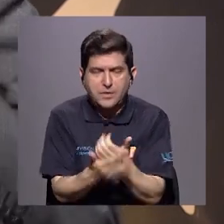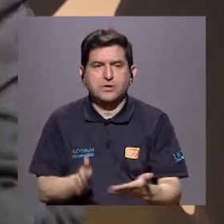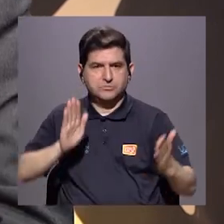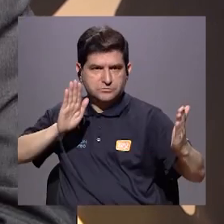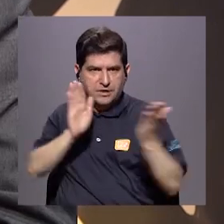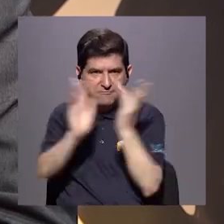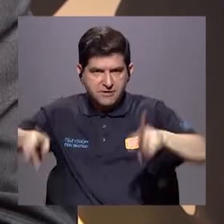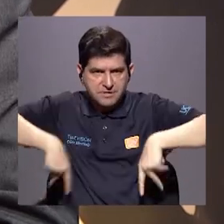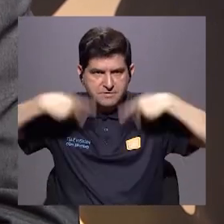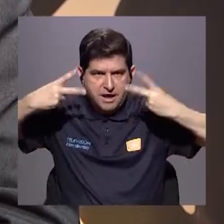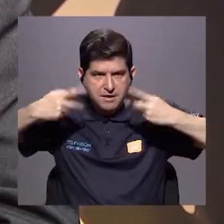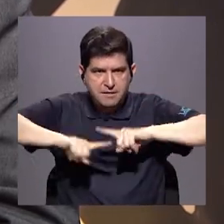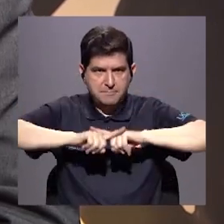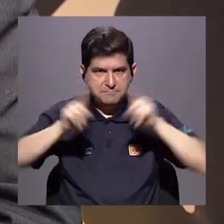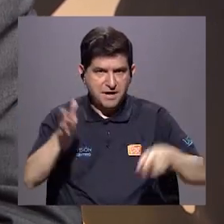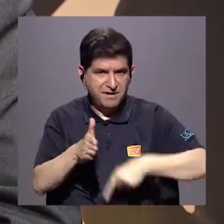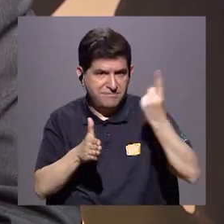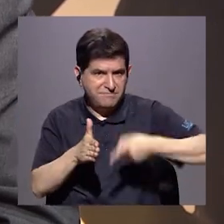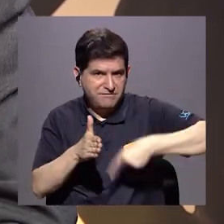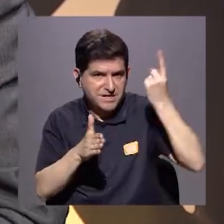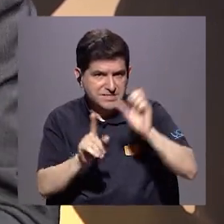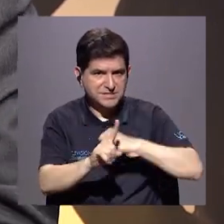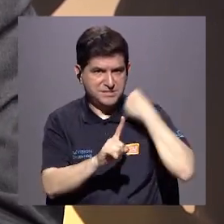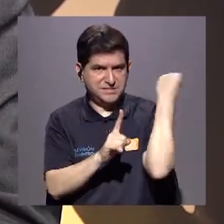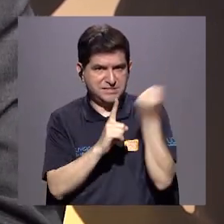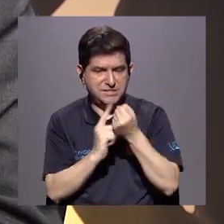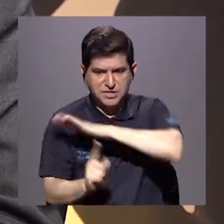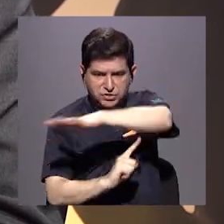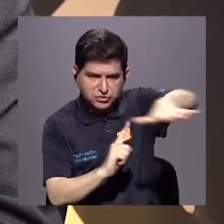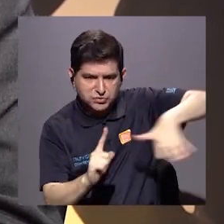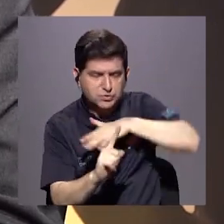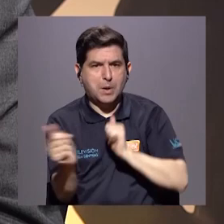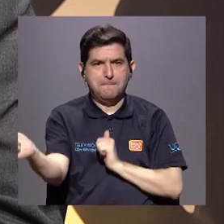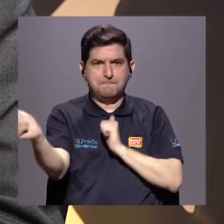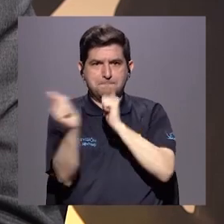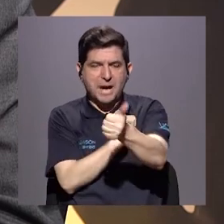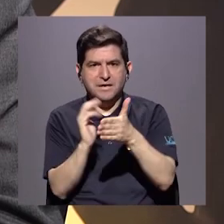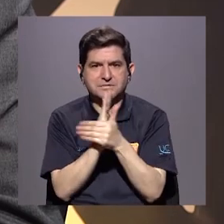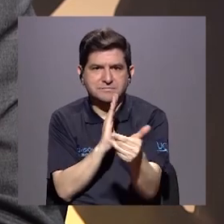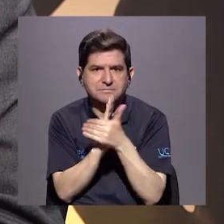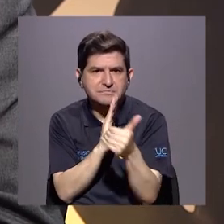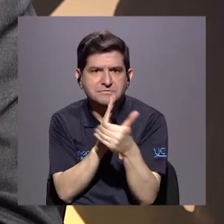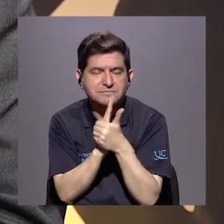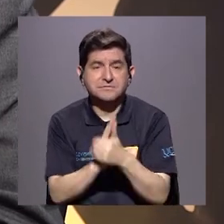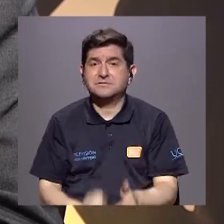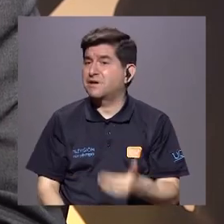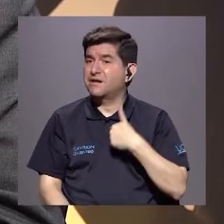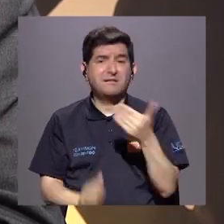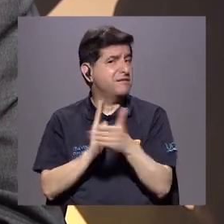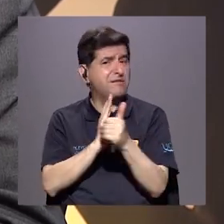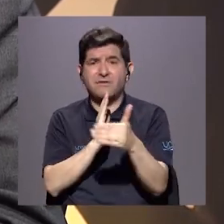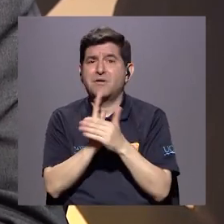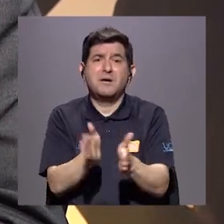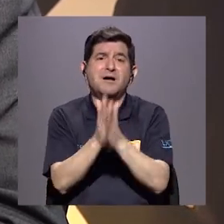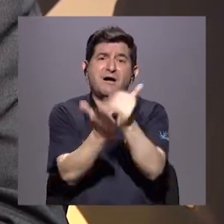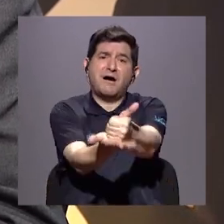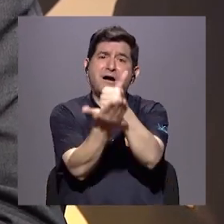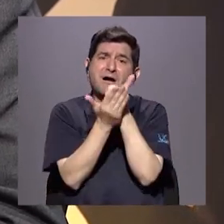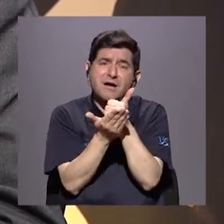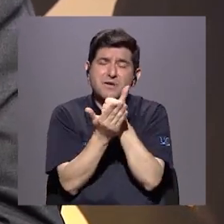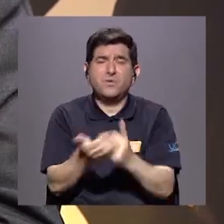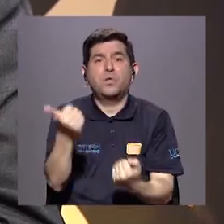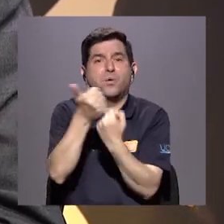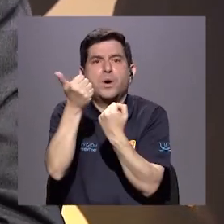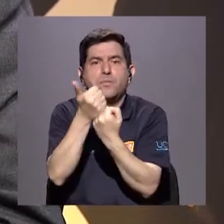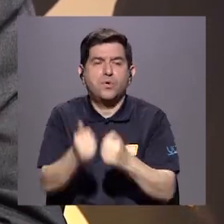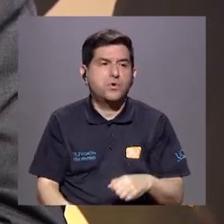para enfrentar la vida pero a veces las situaciones que vivimos superan nuestras capacidades y si no tenemos la capacidad de pedir apoyo o